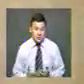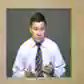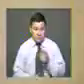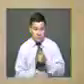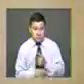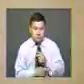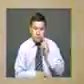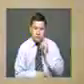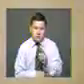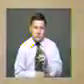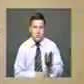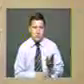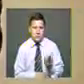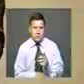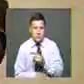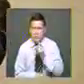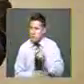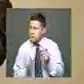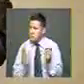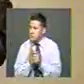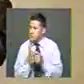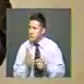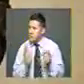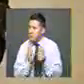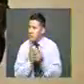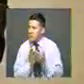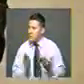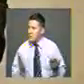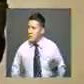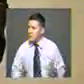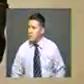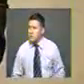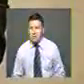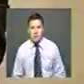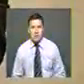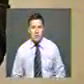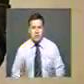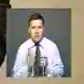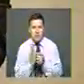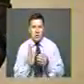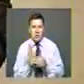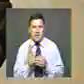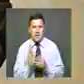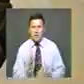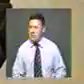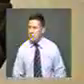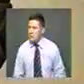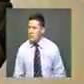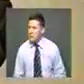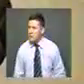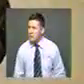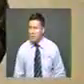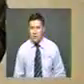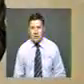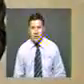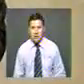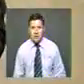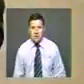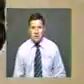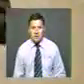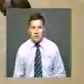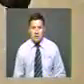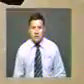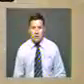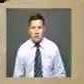precisamente mirando las necesidades, porque no son las mismas ni los hechos ni las necesidades. En